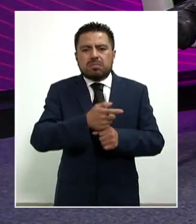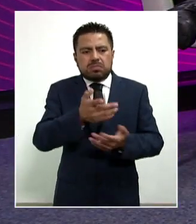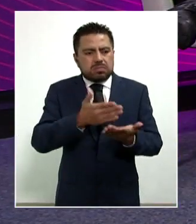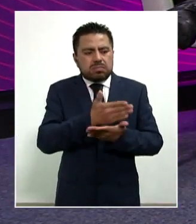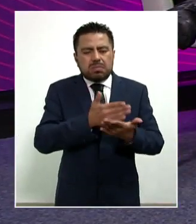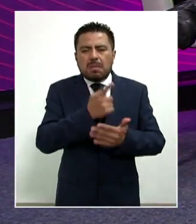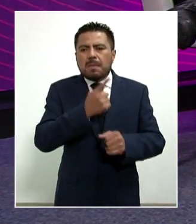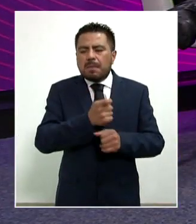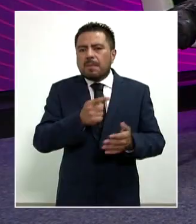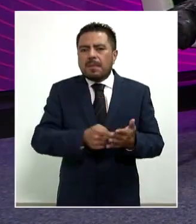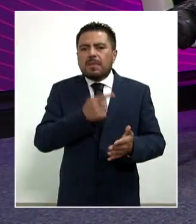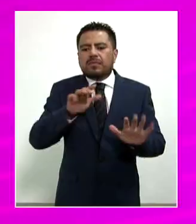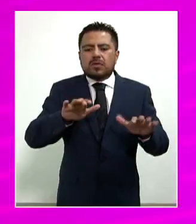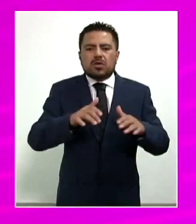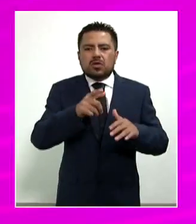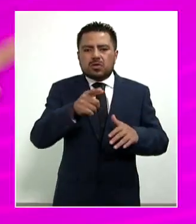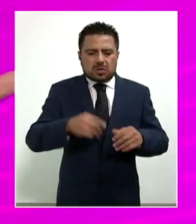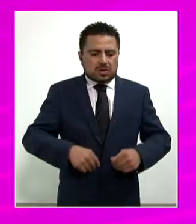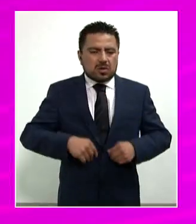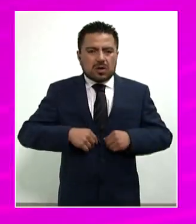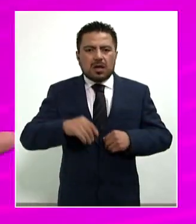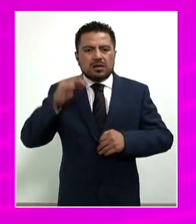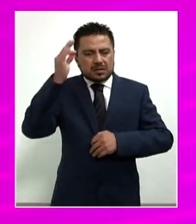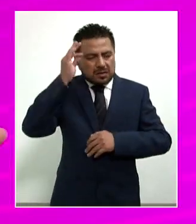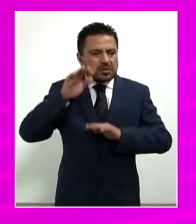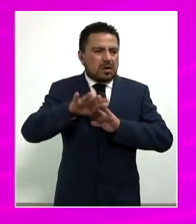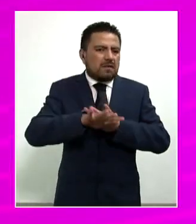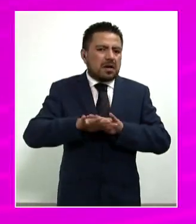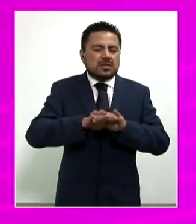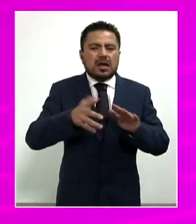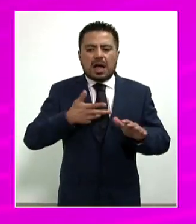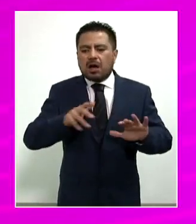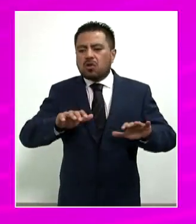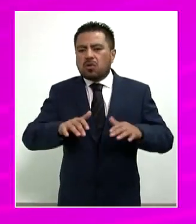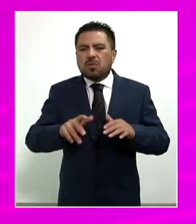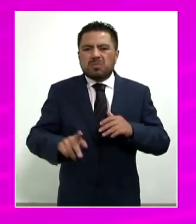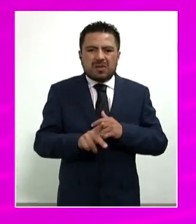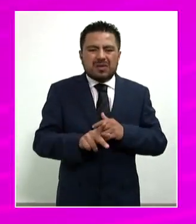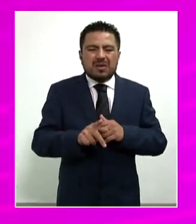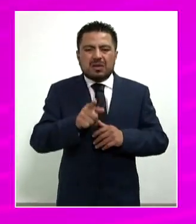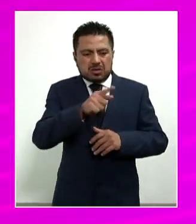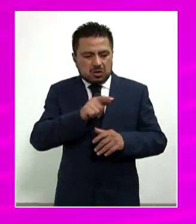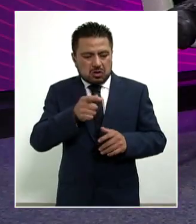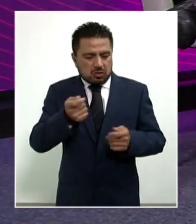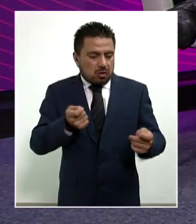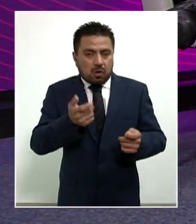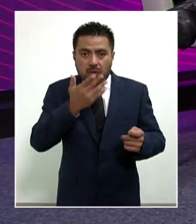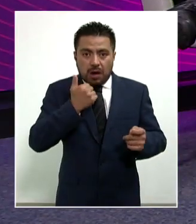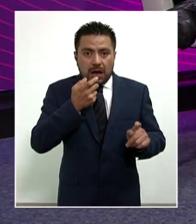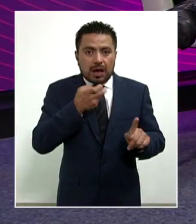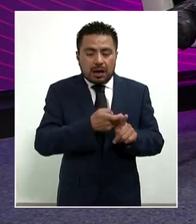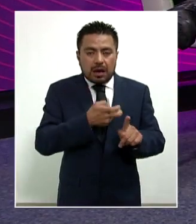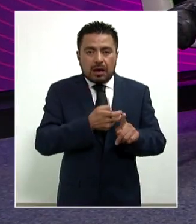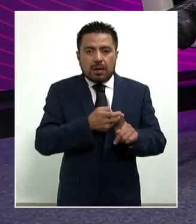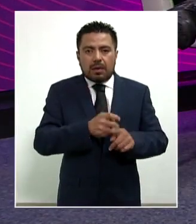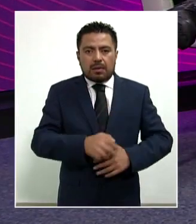la primera vez, la comunidad en donde estás, los servicios básicos que tiene la comunidad. Todo eso que no controlas,